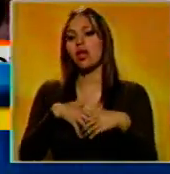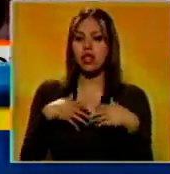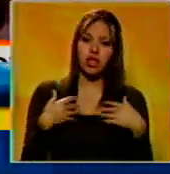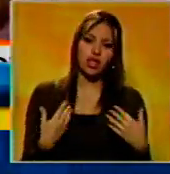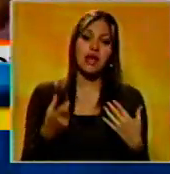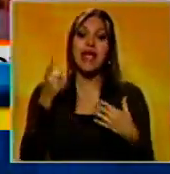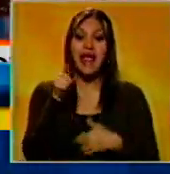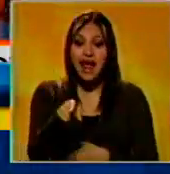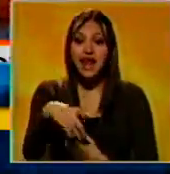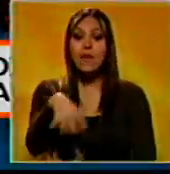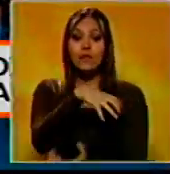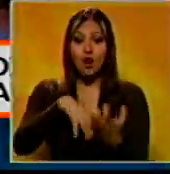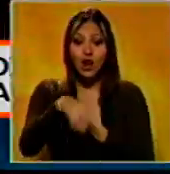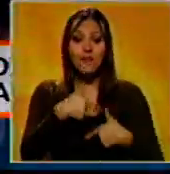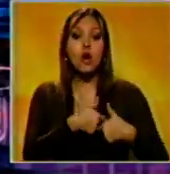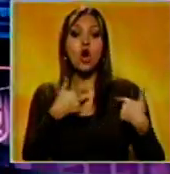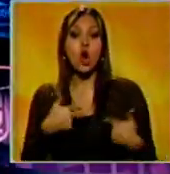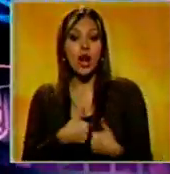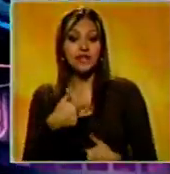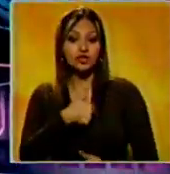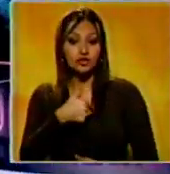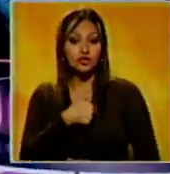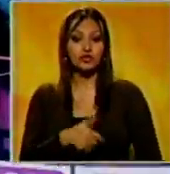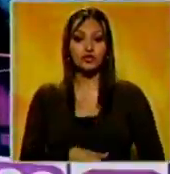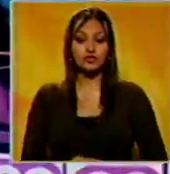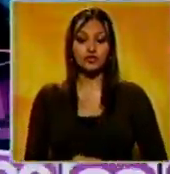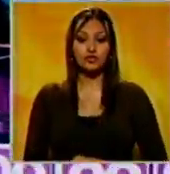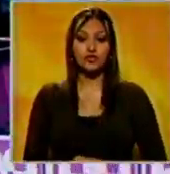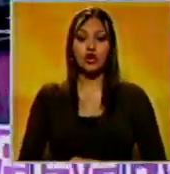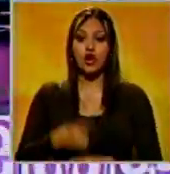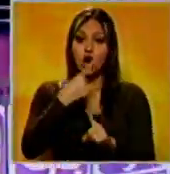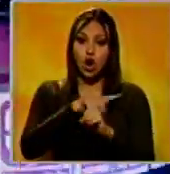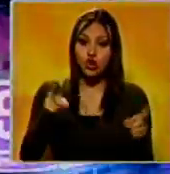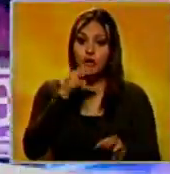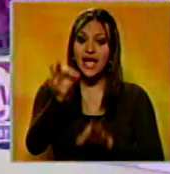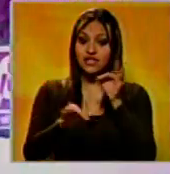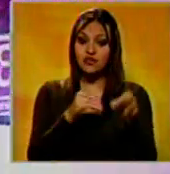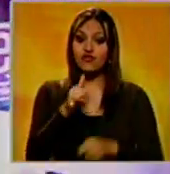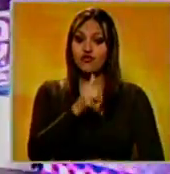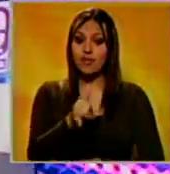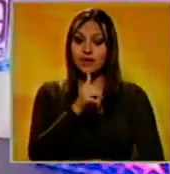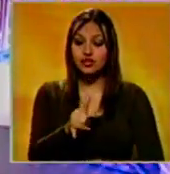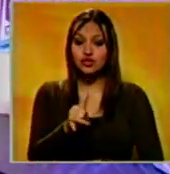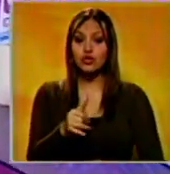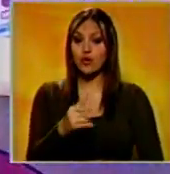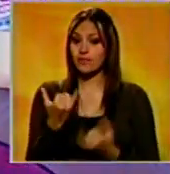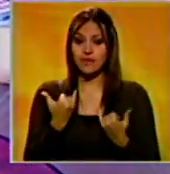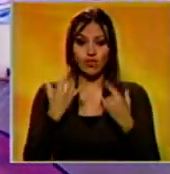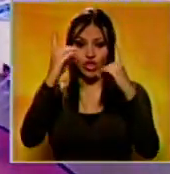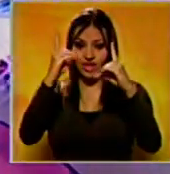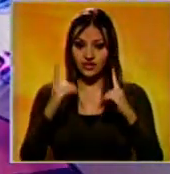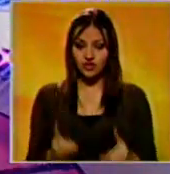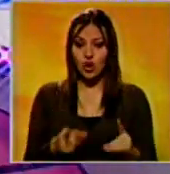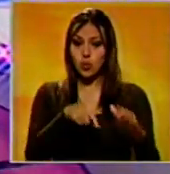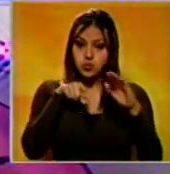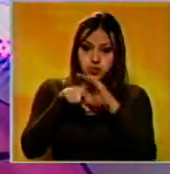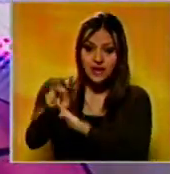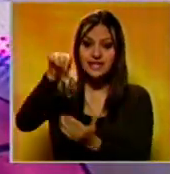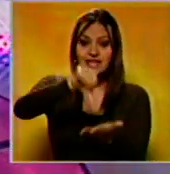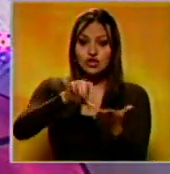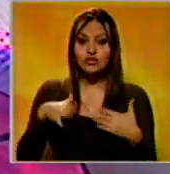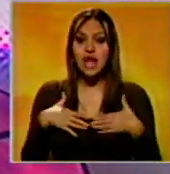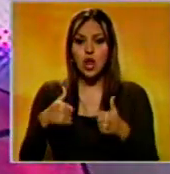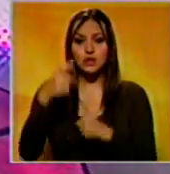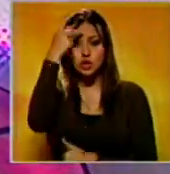ya que padece problemas del corazón. Cambiamos de tema porque Catherine Zeta-Jones ingresó por iniciativa propia a un centro de salud